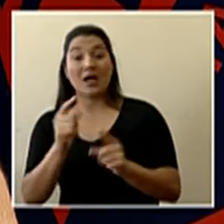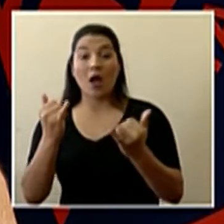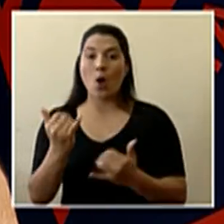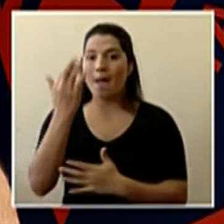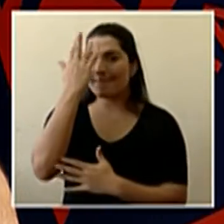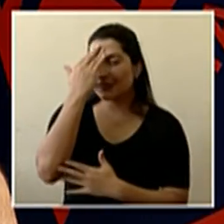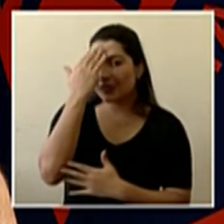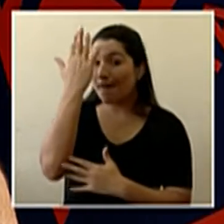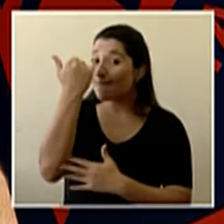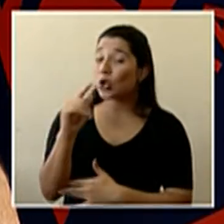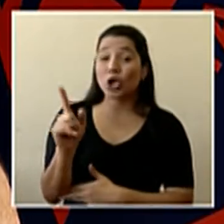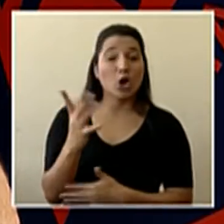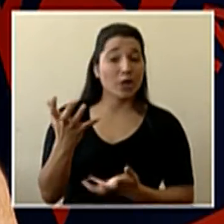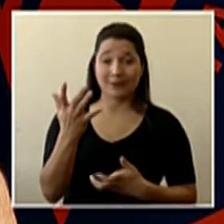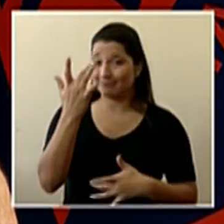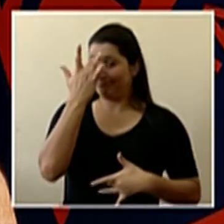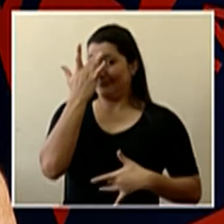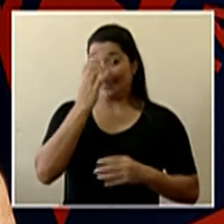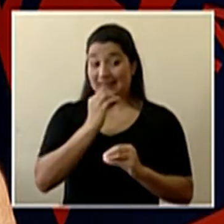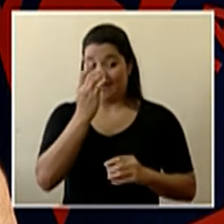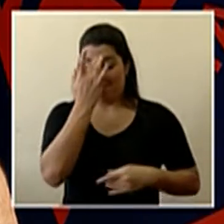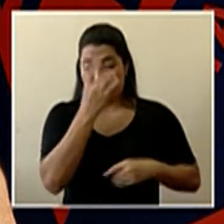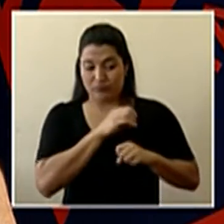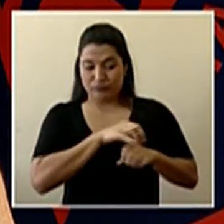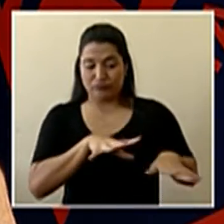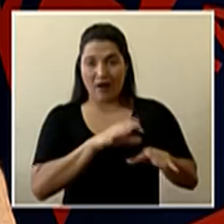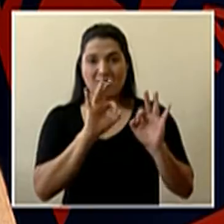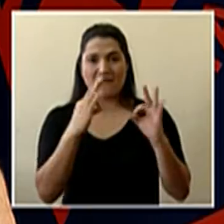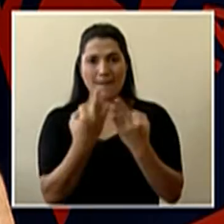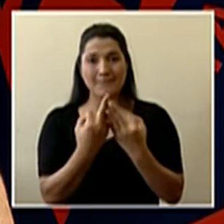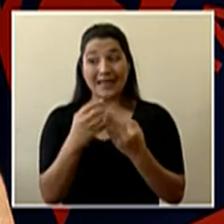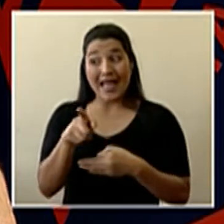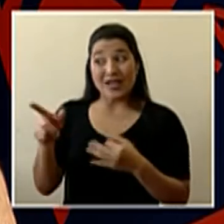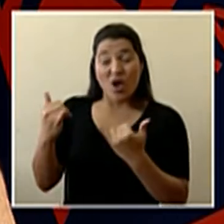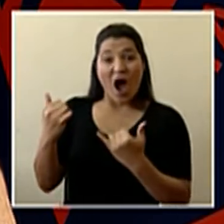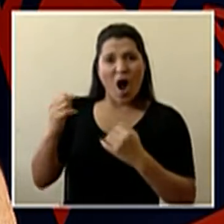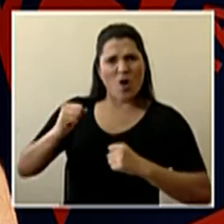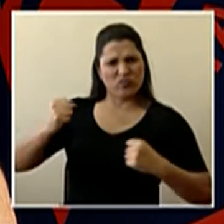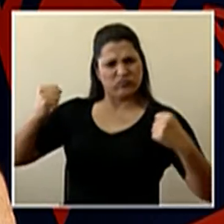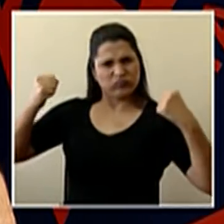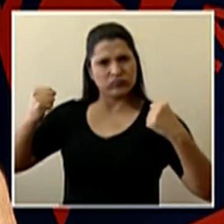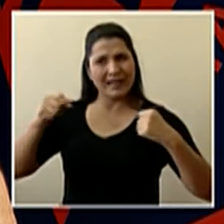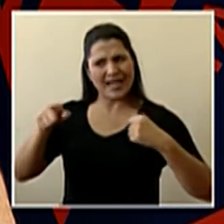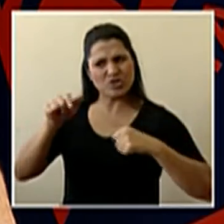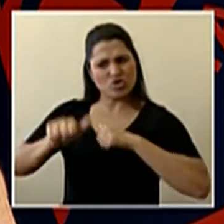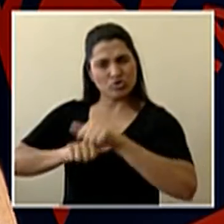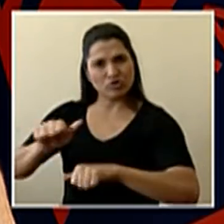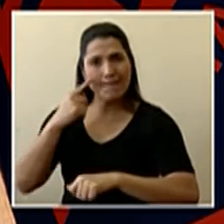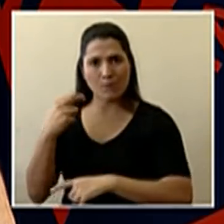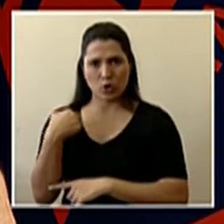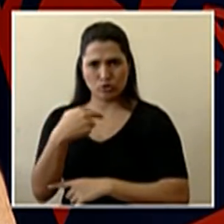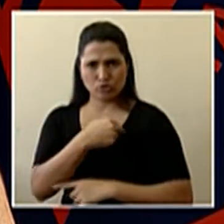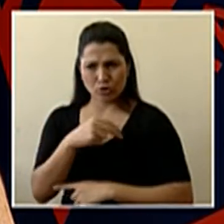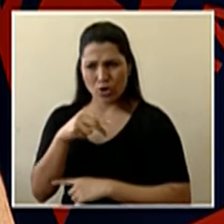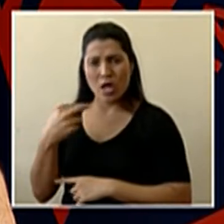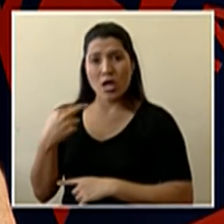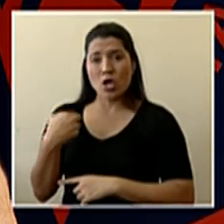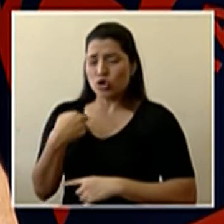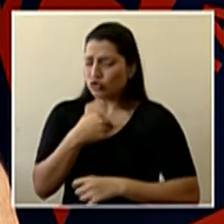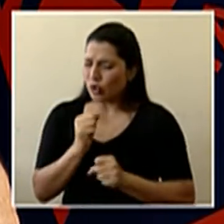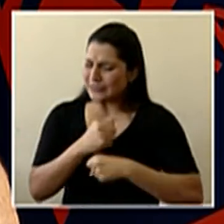no quieren contaminarse ni contaminar a sus familias. Ellos en estos momentos son héroes que están ahí luchando por nosotros. Nosotros estamos haciendo todo lo posible para